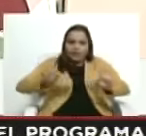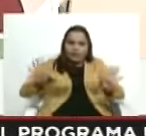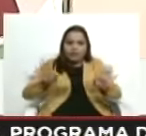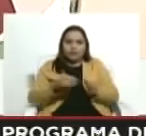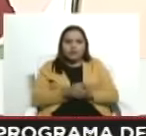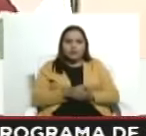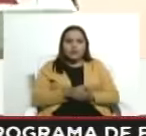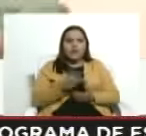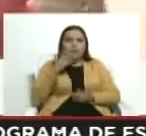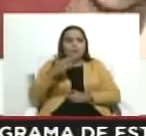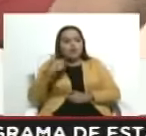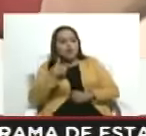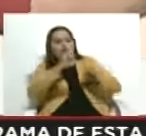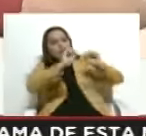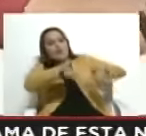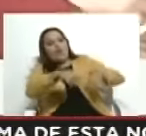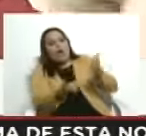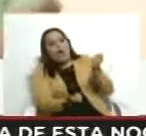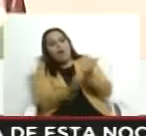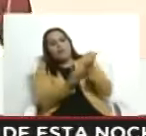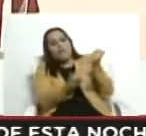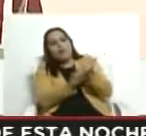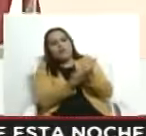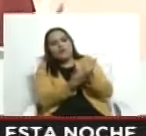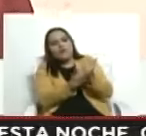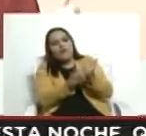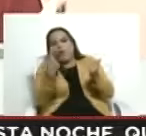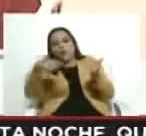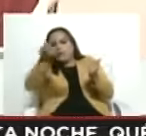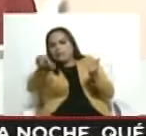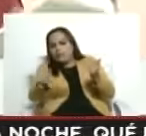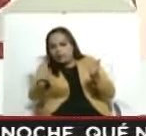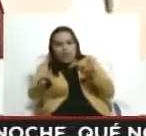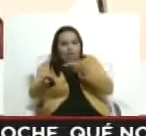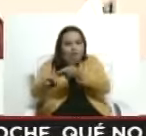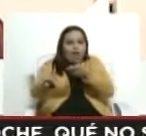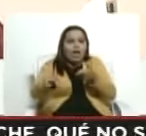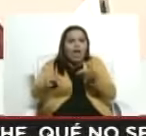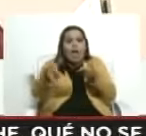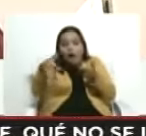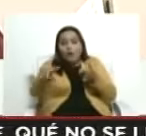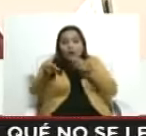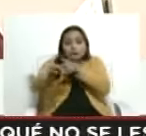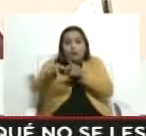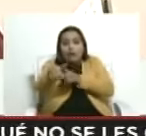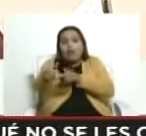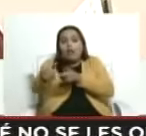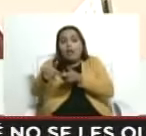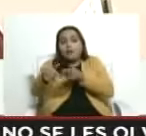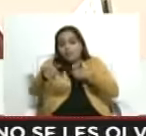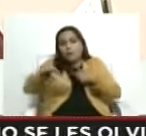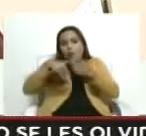Yo renuncio para apoyar a Jason. Yo renuncio para apoyar a Jason, que ya está postulado.